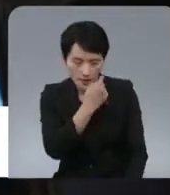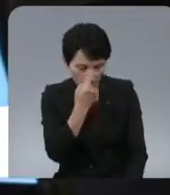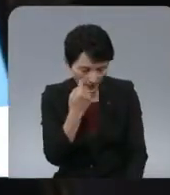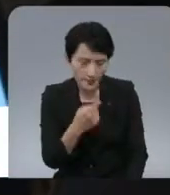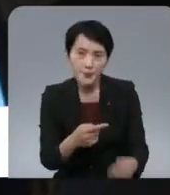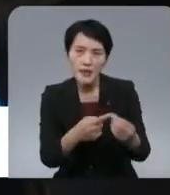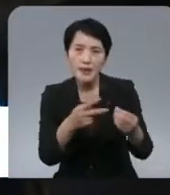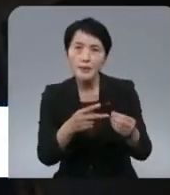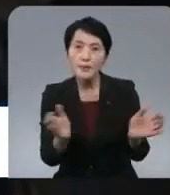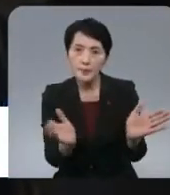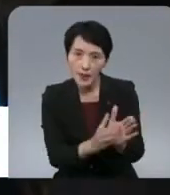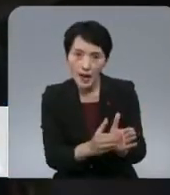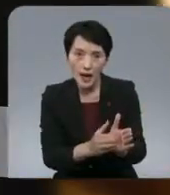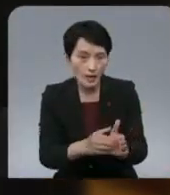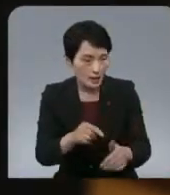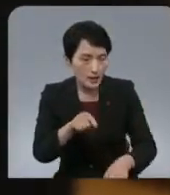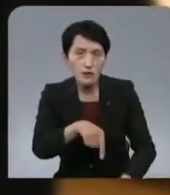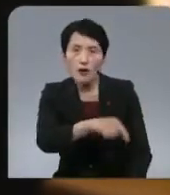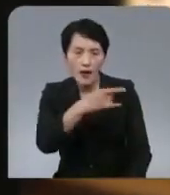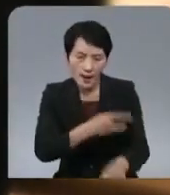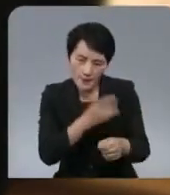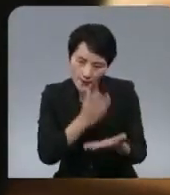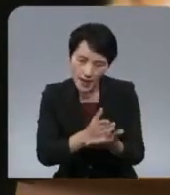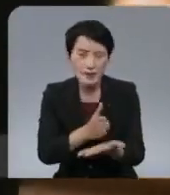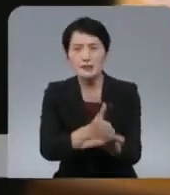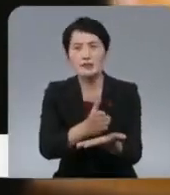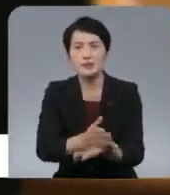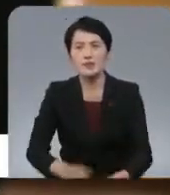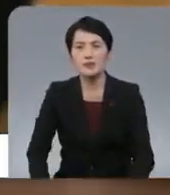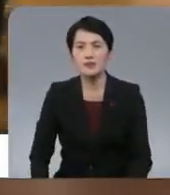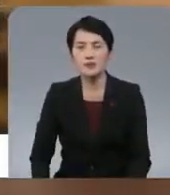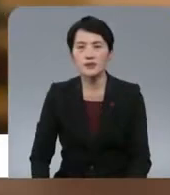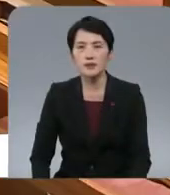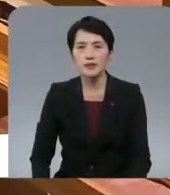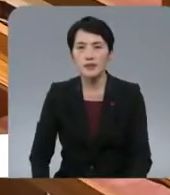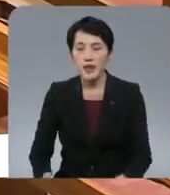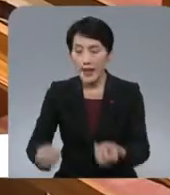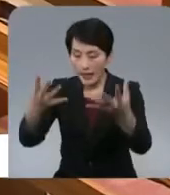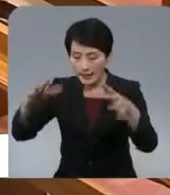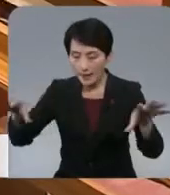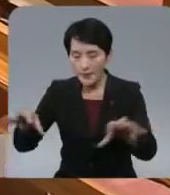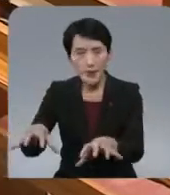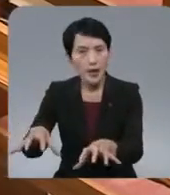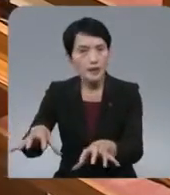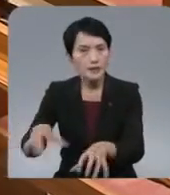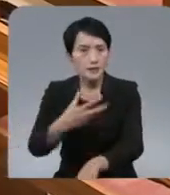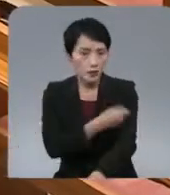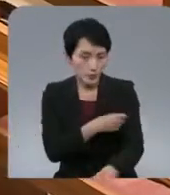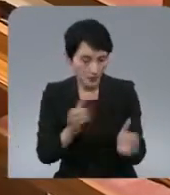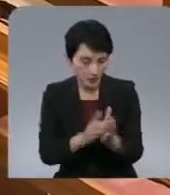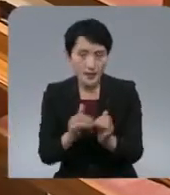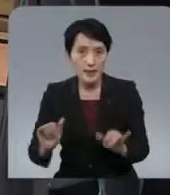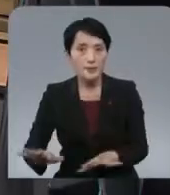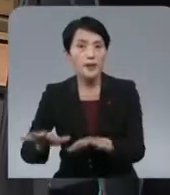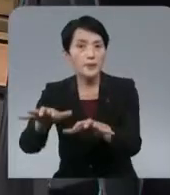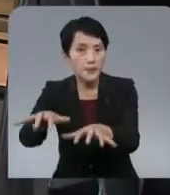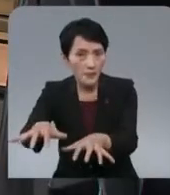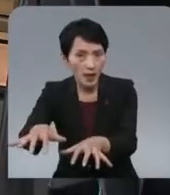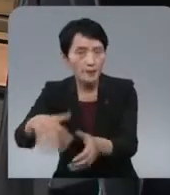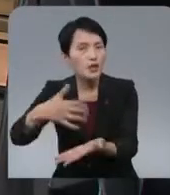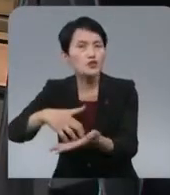uso de tests rápidos de corralitos el jueves capaz de detectar la nueva variante o micro en un tiempo récord entre 3 y 4 horas